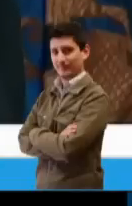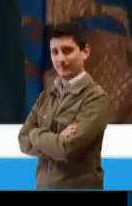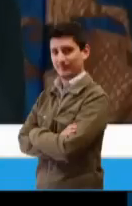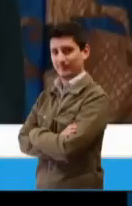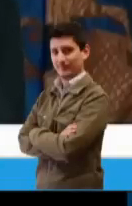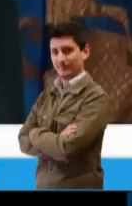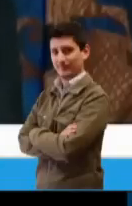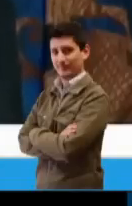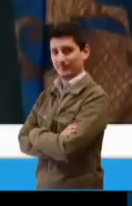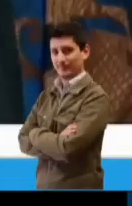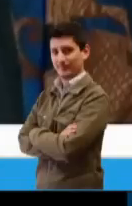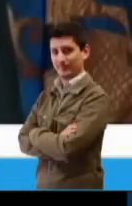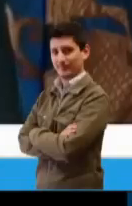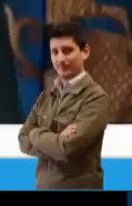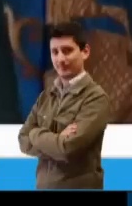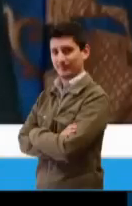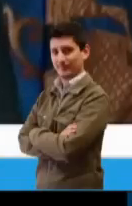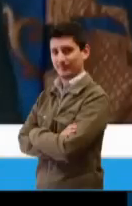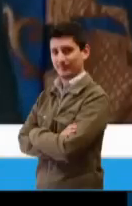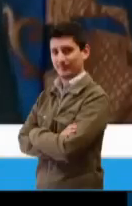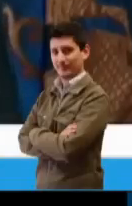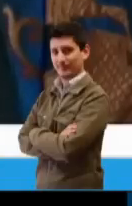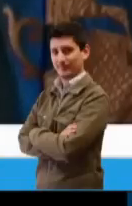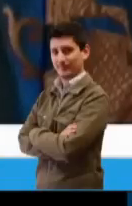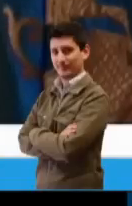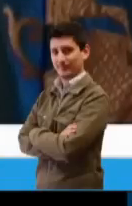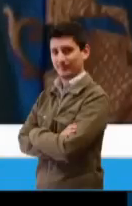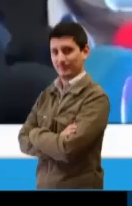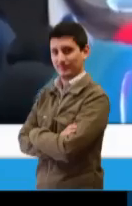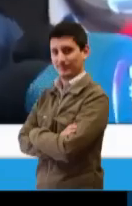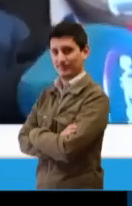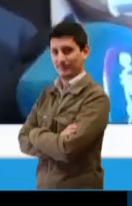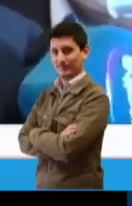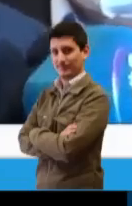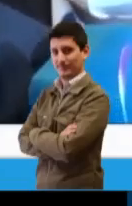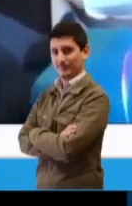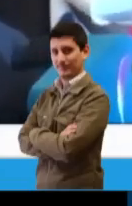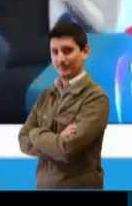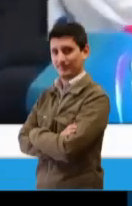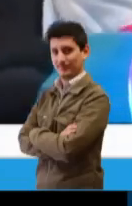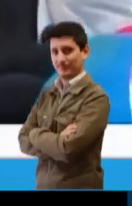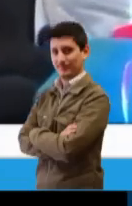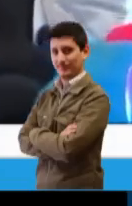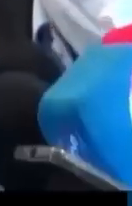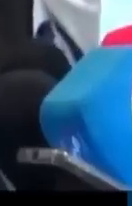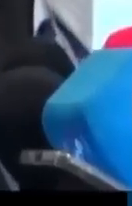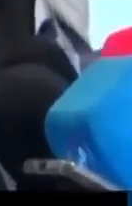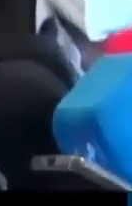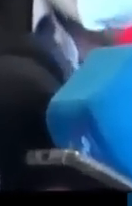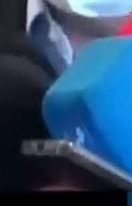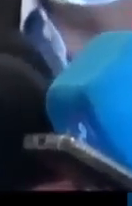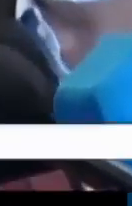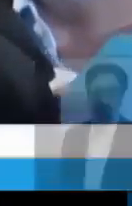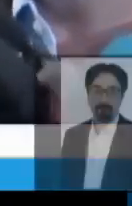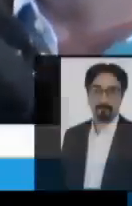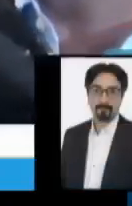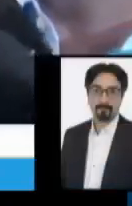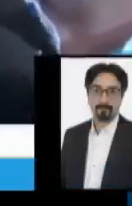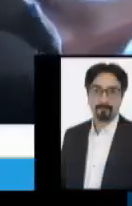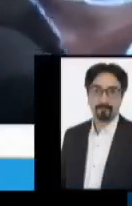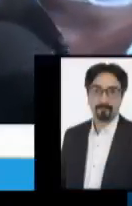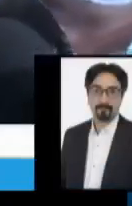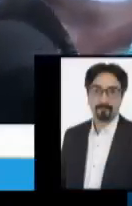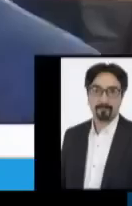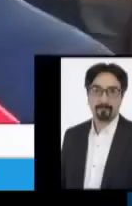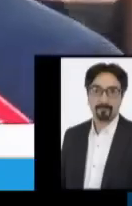revelado conversaciones y defendiendo las atribuciones de Jackson de destituirla. Para su derecho de presentar querellas, me parece que está muy